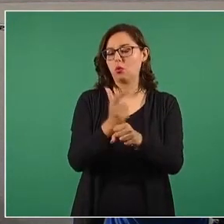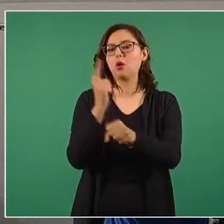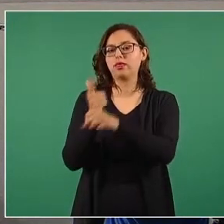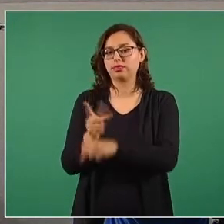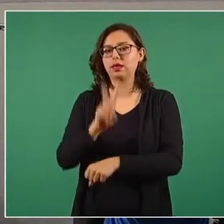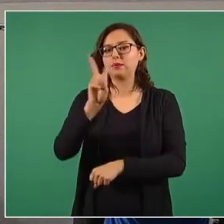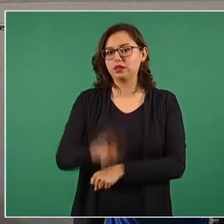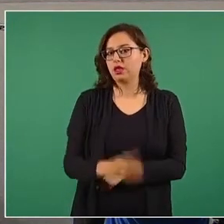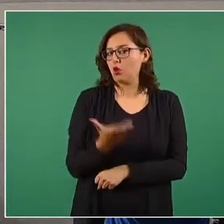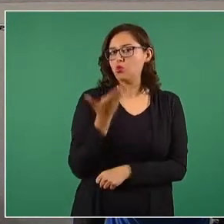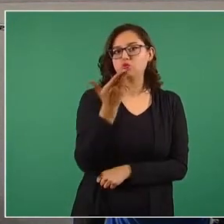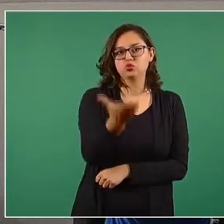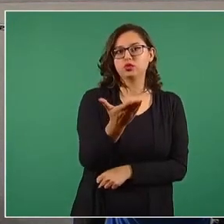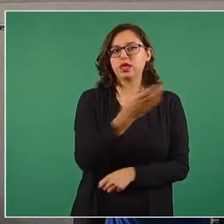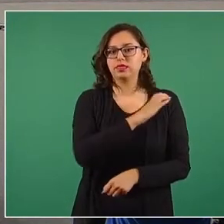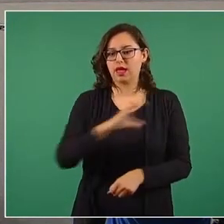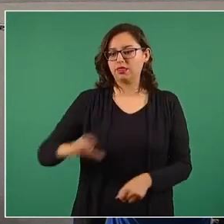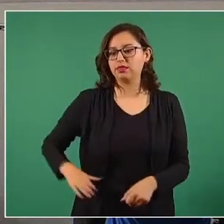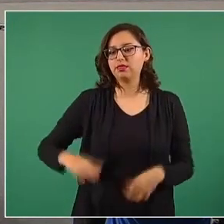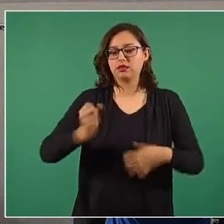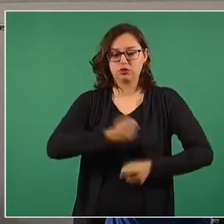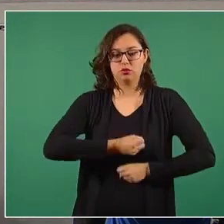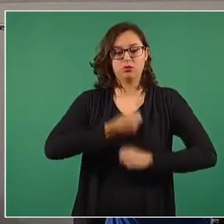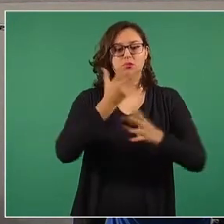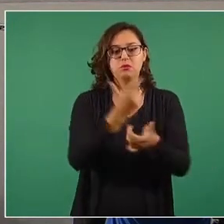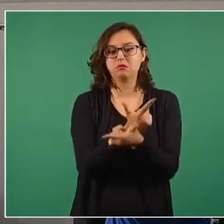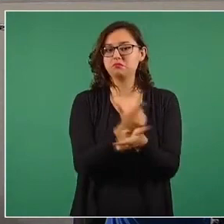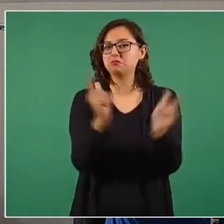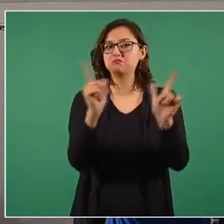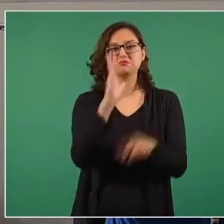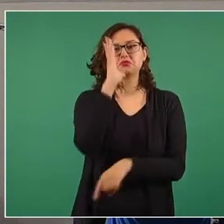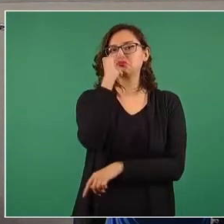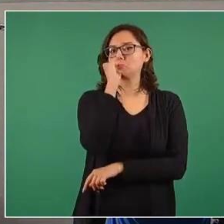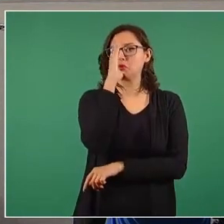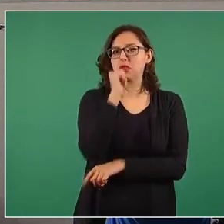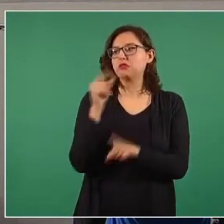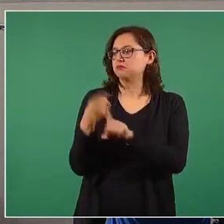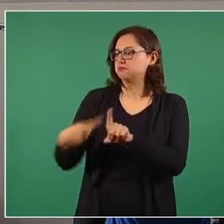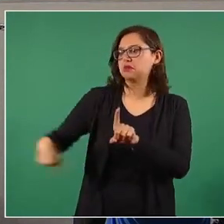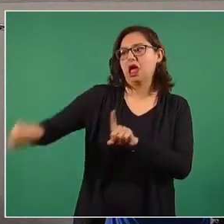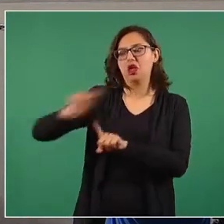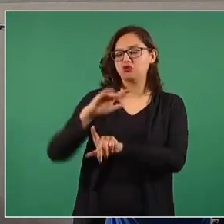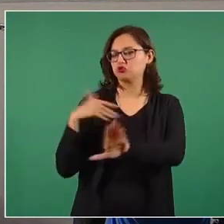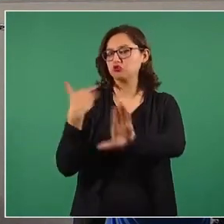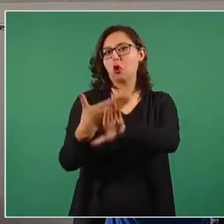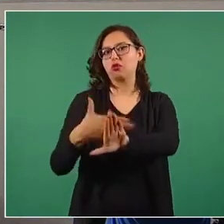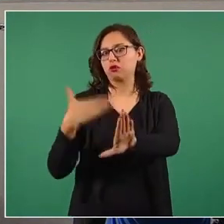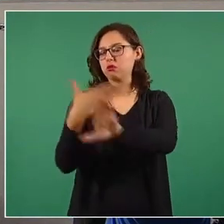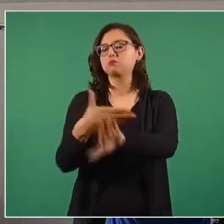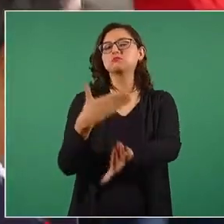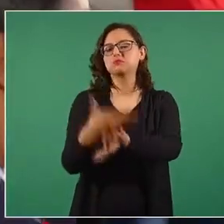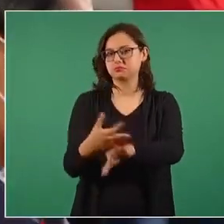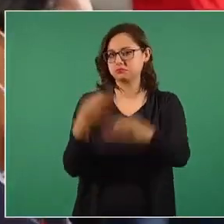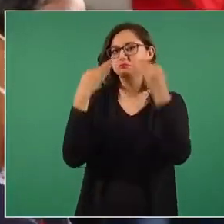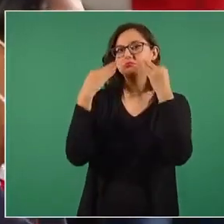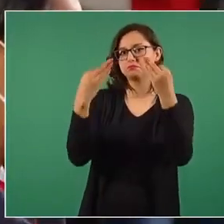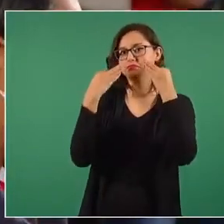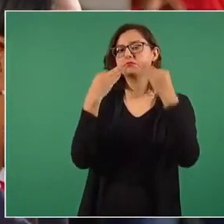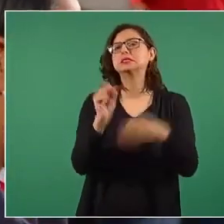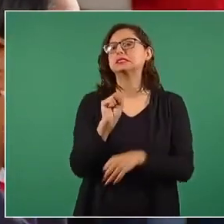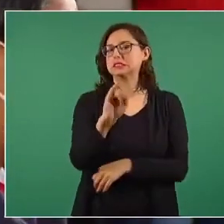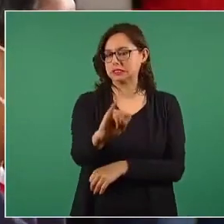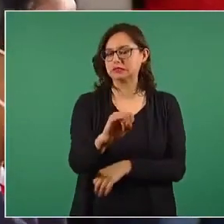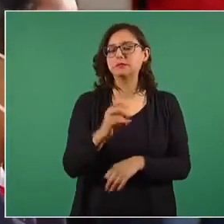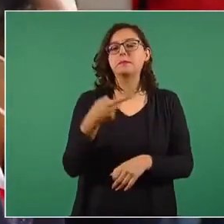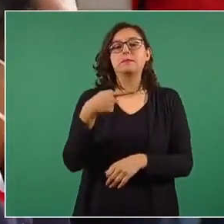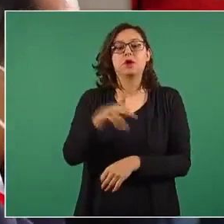su libertad de expresión como candidato o su propaganda política, pero de eso a